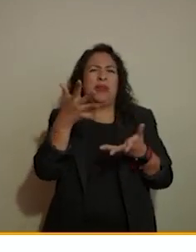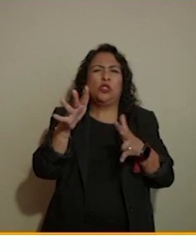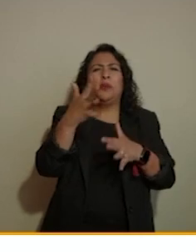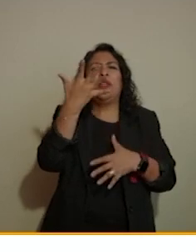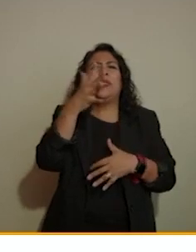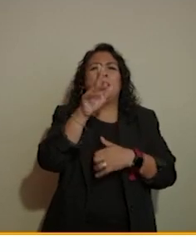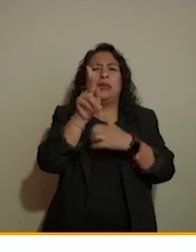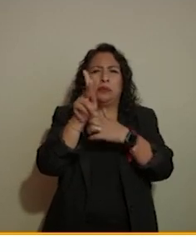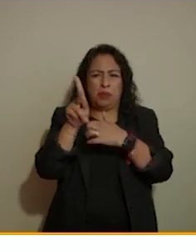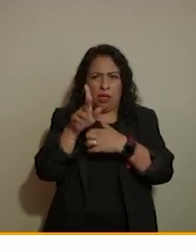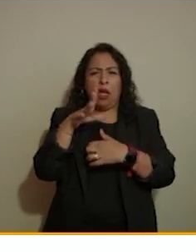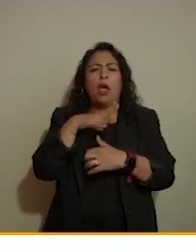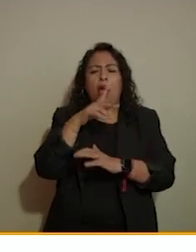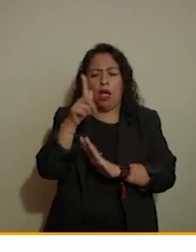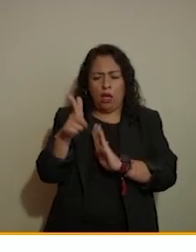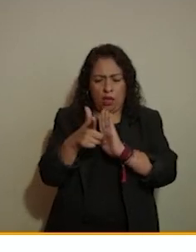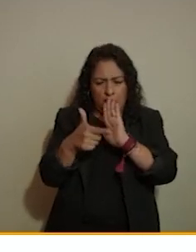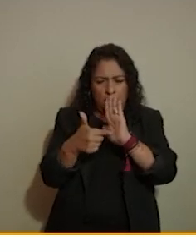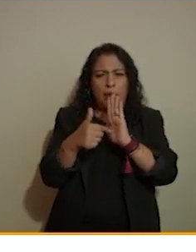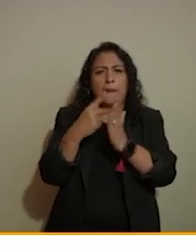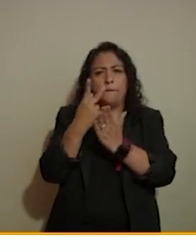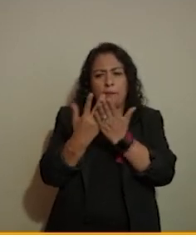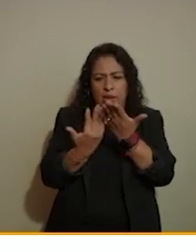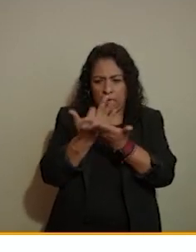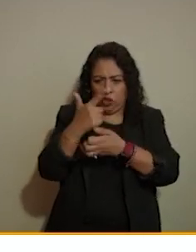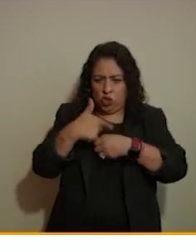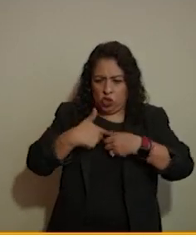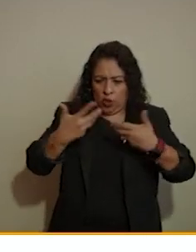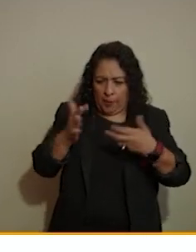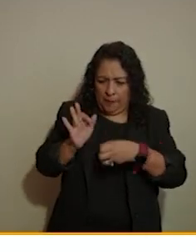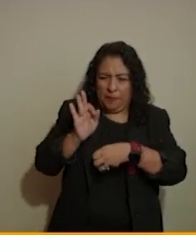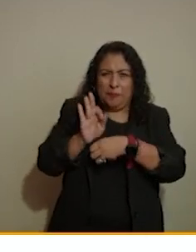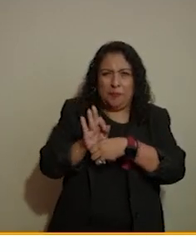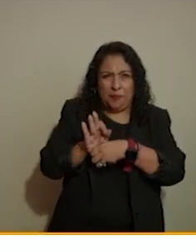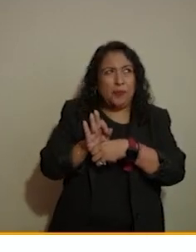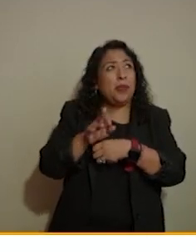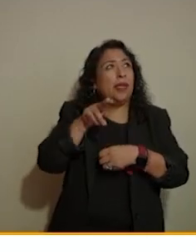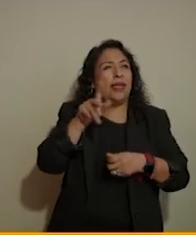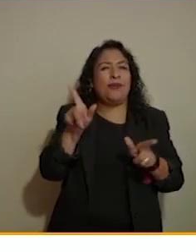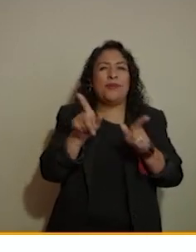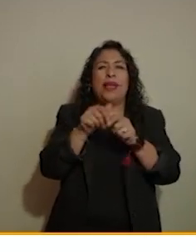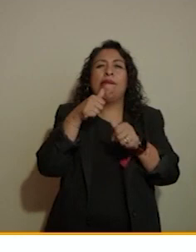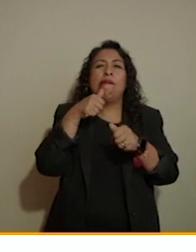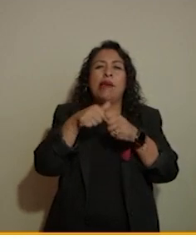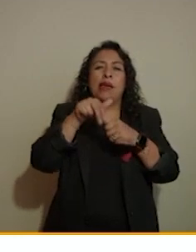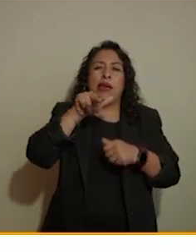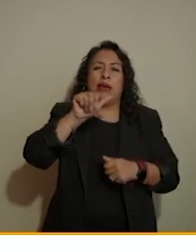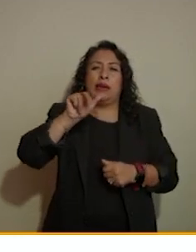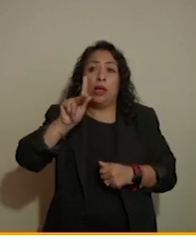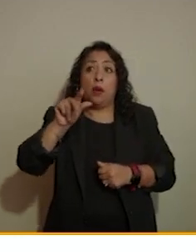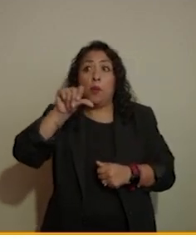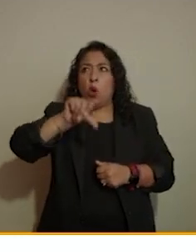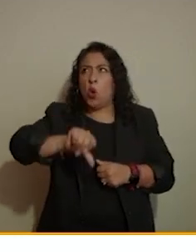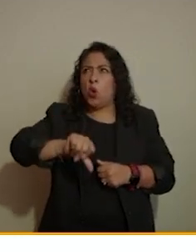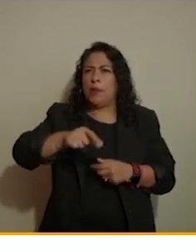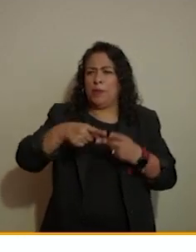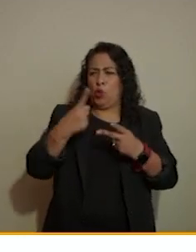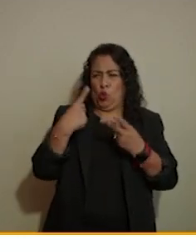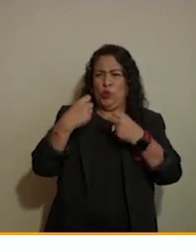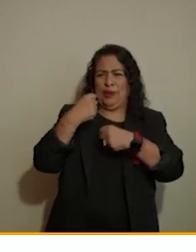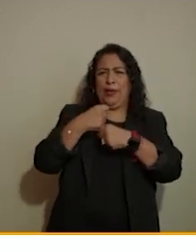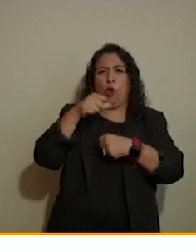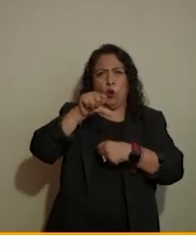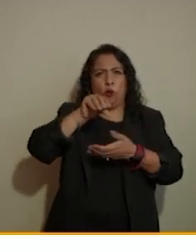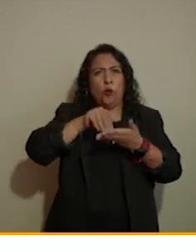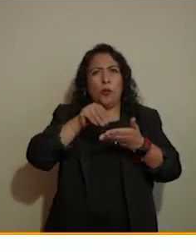países cuentan con una ley o un plan nacional de acción, como los llamamos NAP. Hoy en día y desde el año pasado,